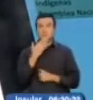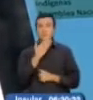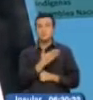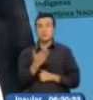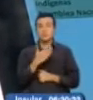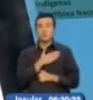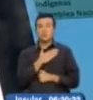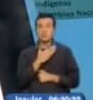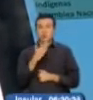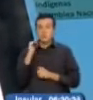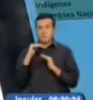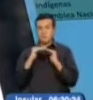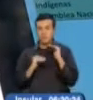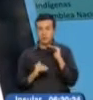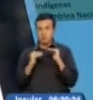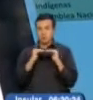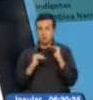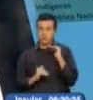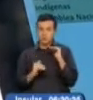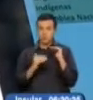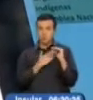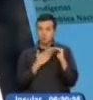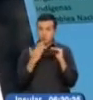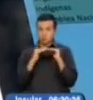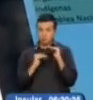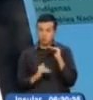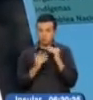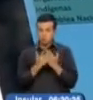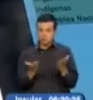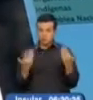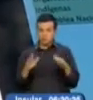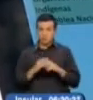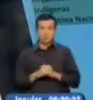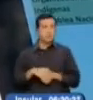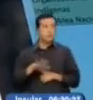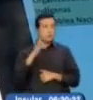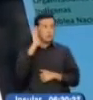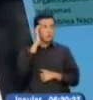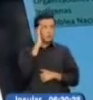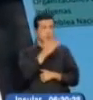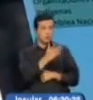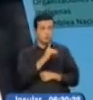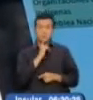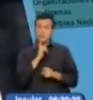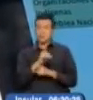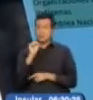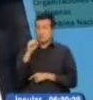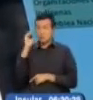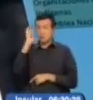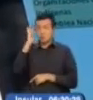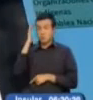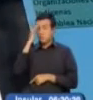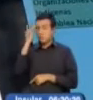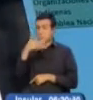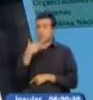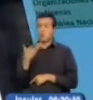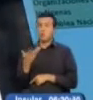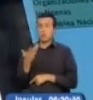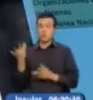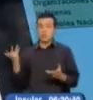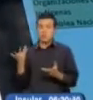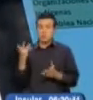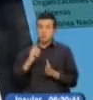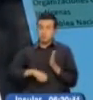de confianza más bajo, más bajo que las demás. Yo diría que preocupante. Sí, es preocupante, no es